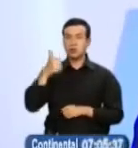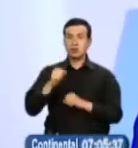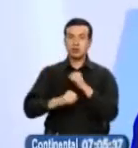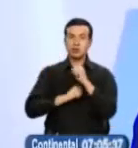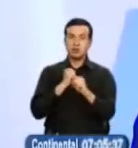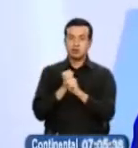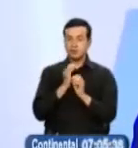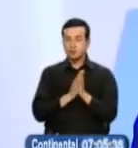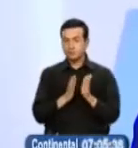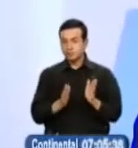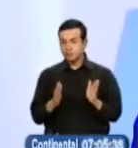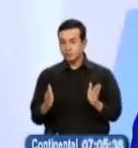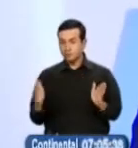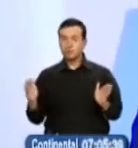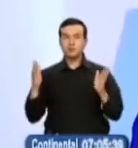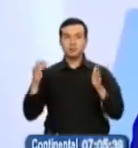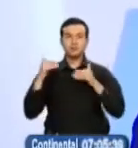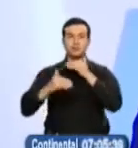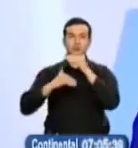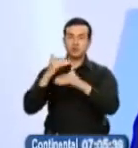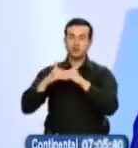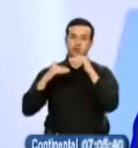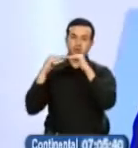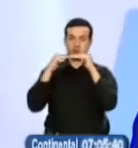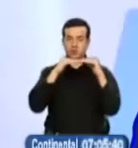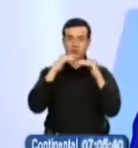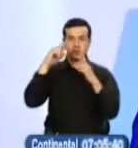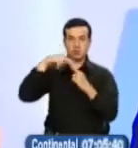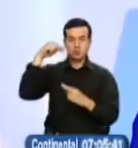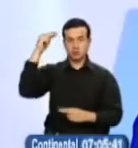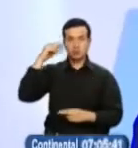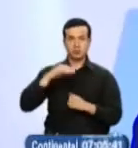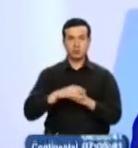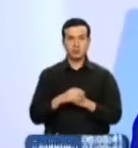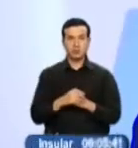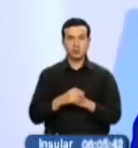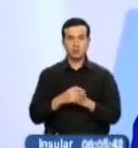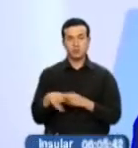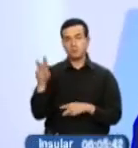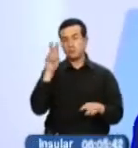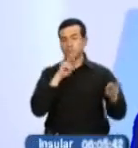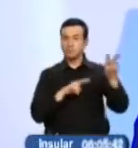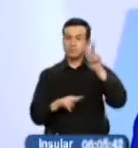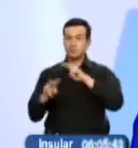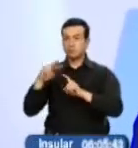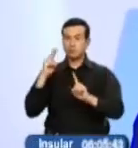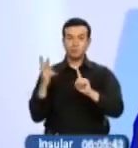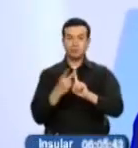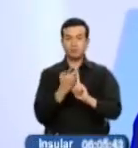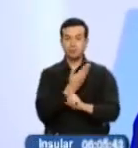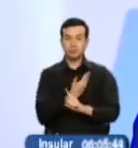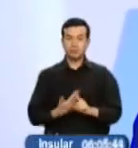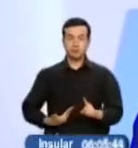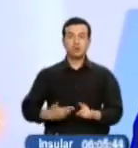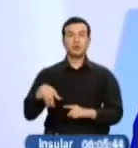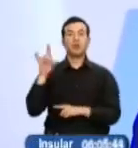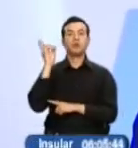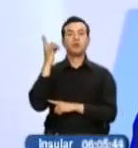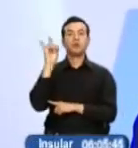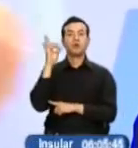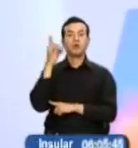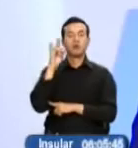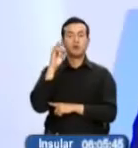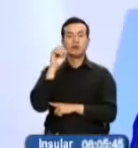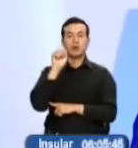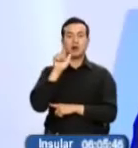años de avance de procesos democráticos en la región. Y hacía este análisis el vicepresidente de Bolivia,